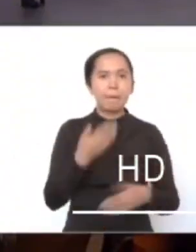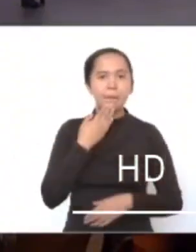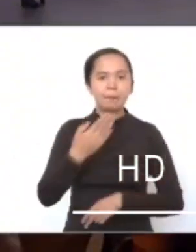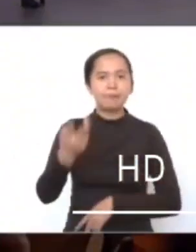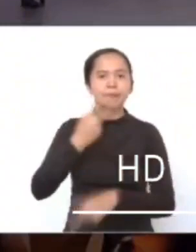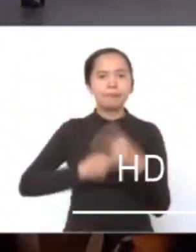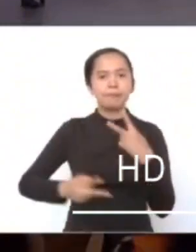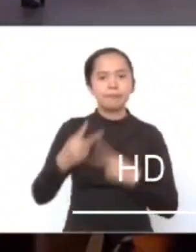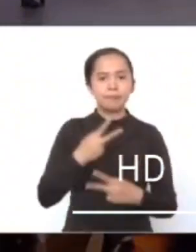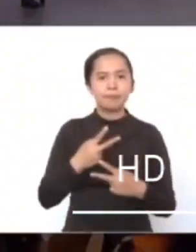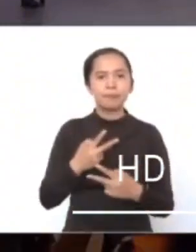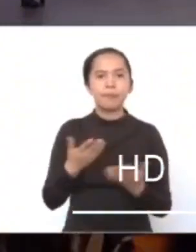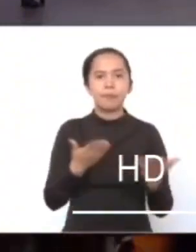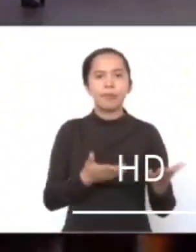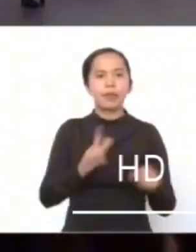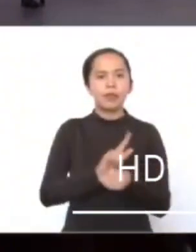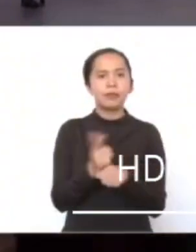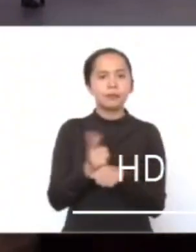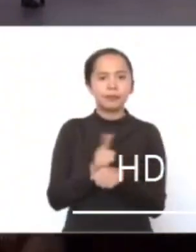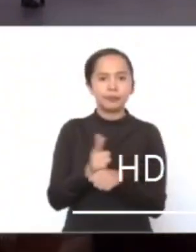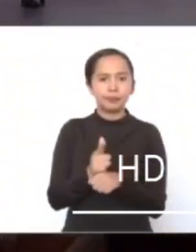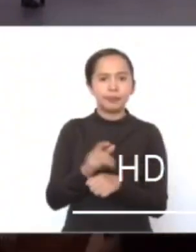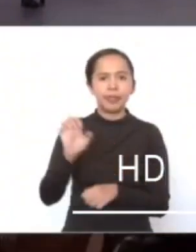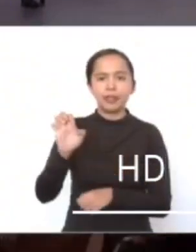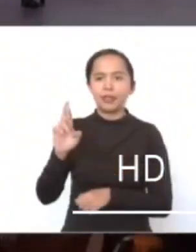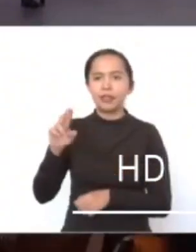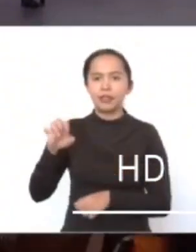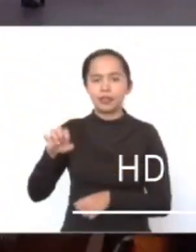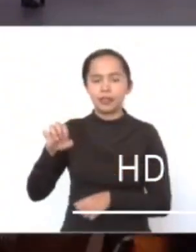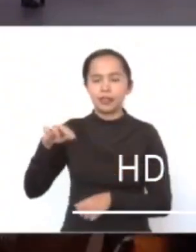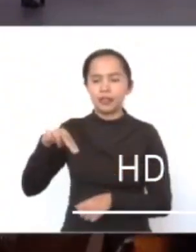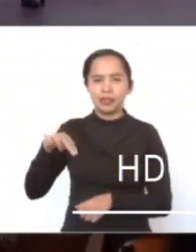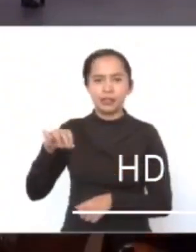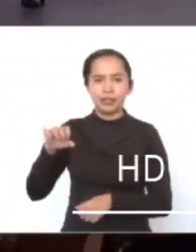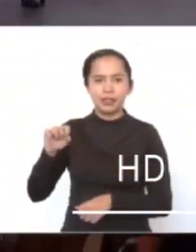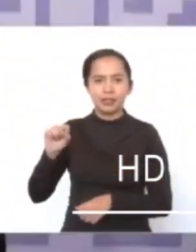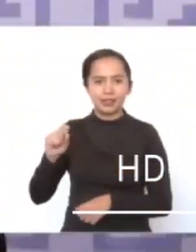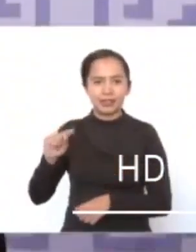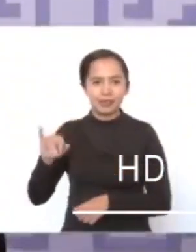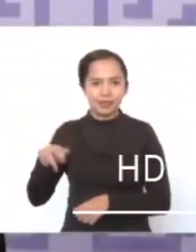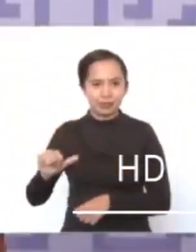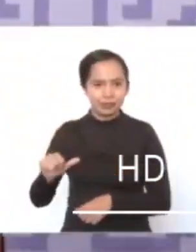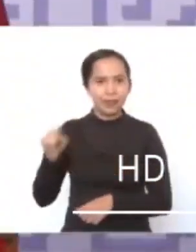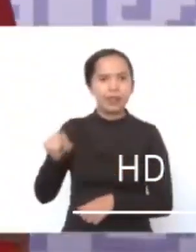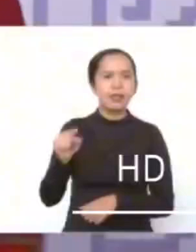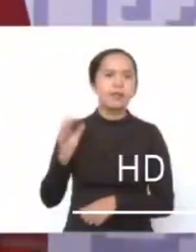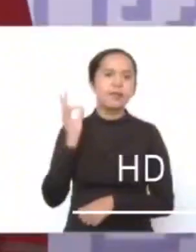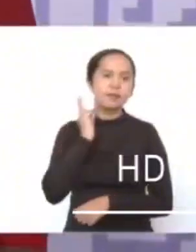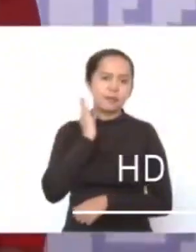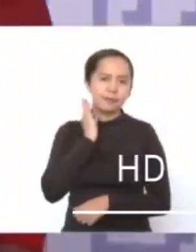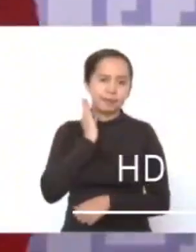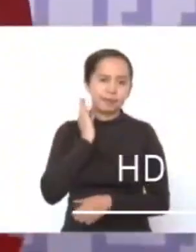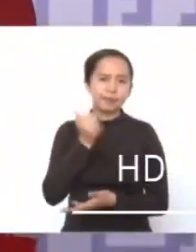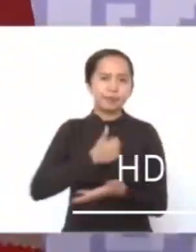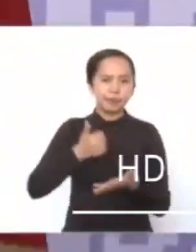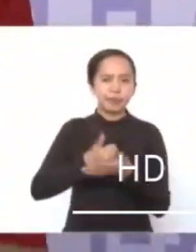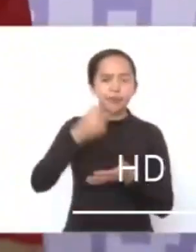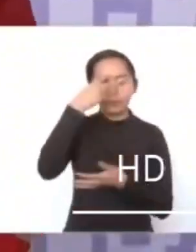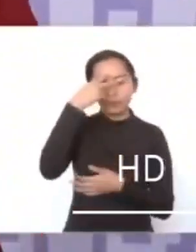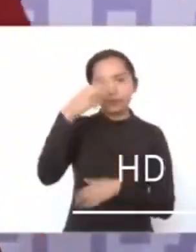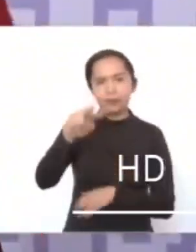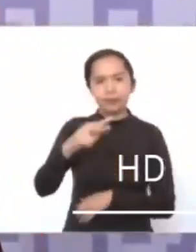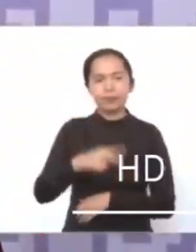damos la bienvenida a la licenciada Ernestina Godoy Ramos, Fiscal General de Justicia de la Ciudad de